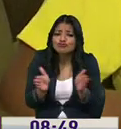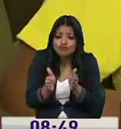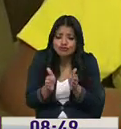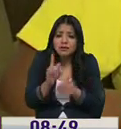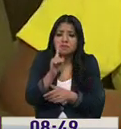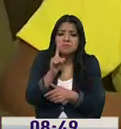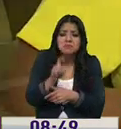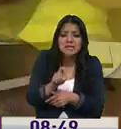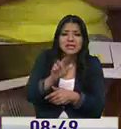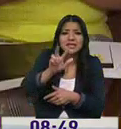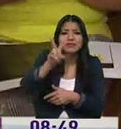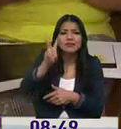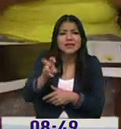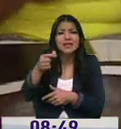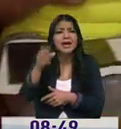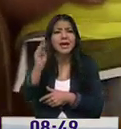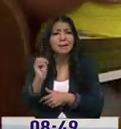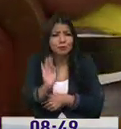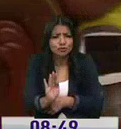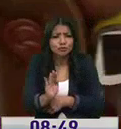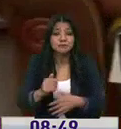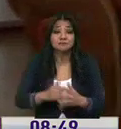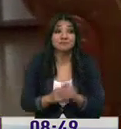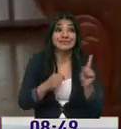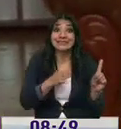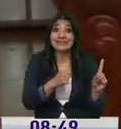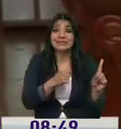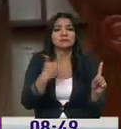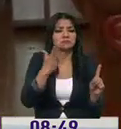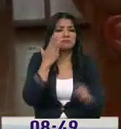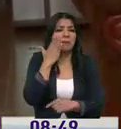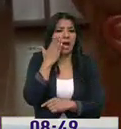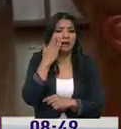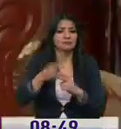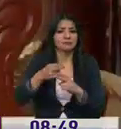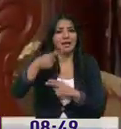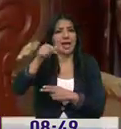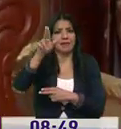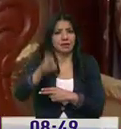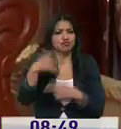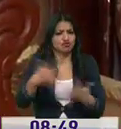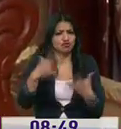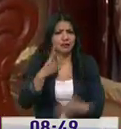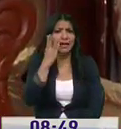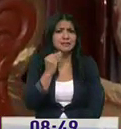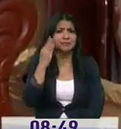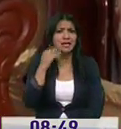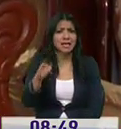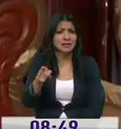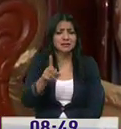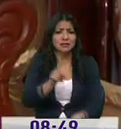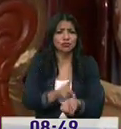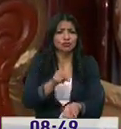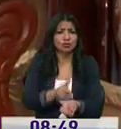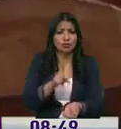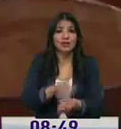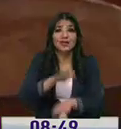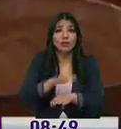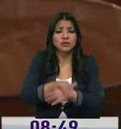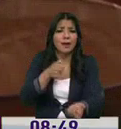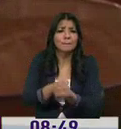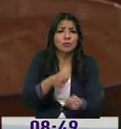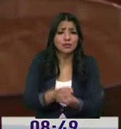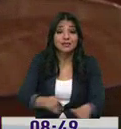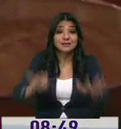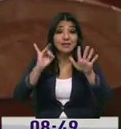1.320 gramos. Gaby es su madre y sabe más términos médicos que cualquiera. Es que ha tenido que apoyarlo en 7 operaciones. La primera a